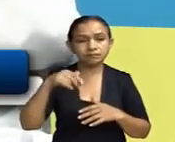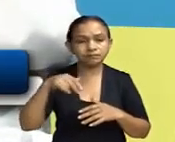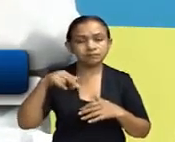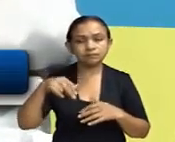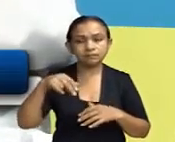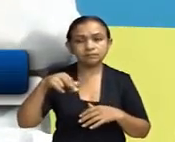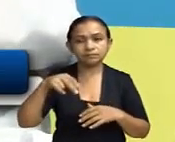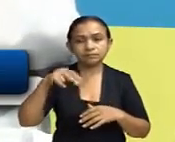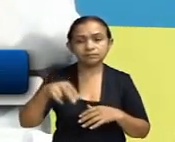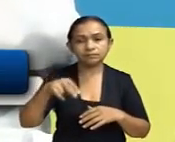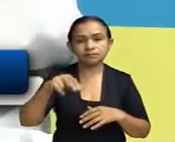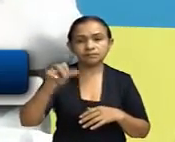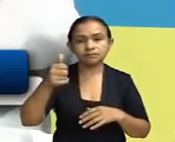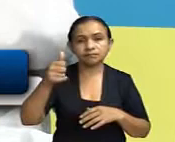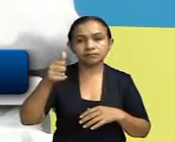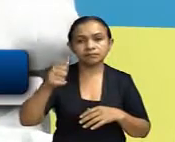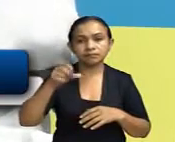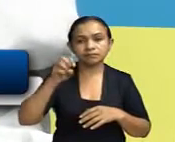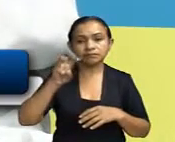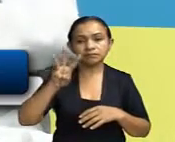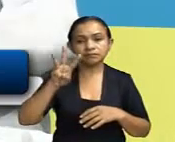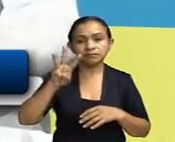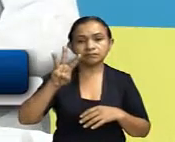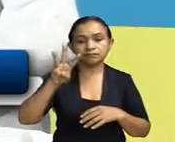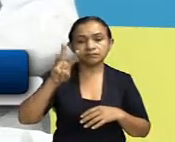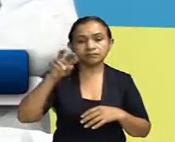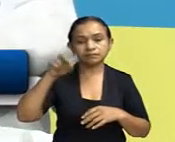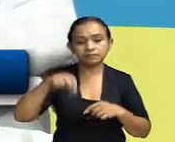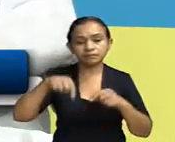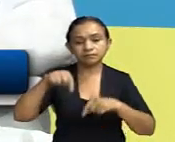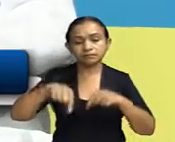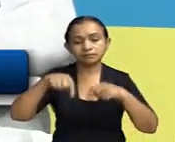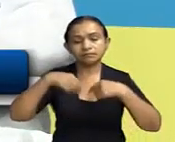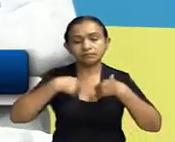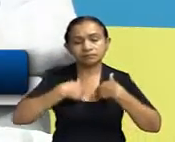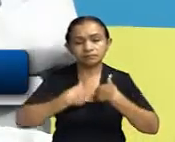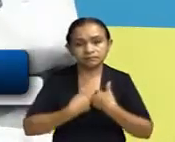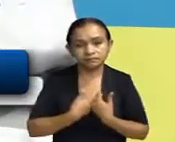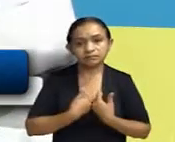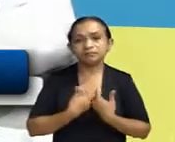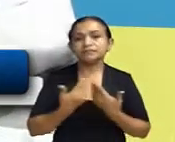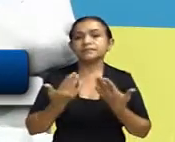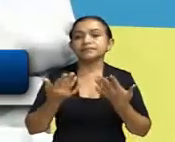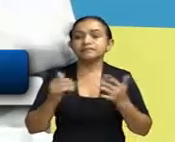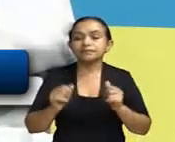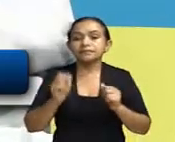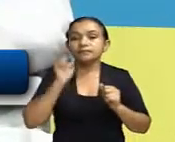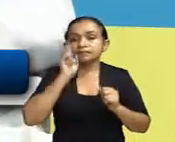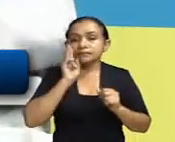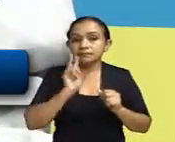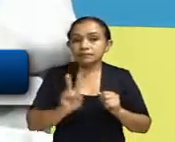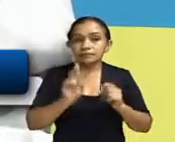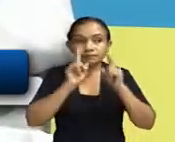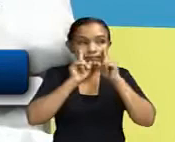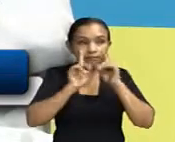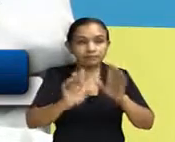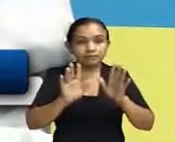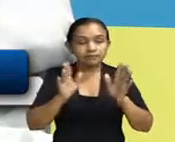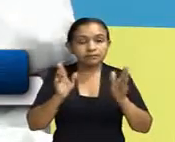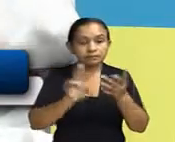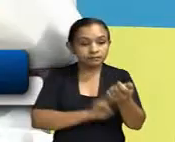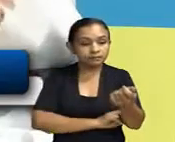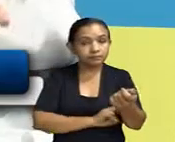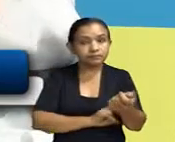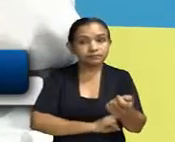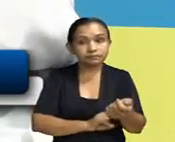caminar yo caminaba 6 cuadras, ahora camino 3 cuadras, yo siento cansancio. Entonces ya ojo, alerta. Sobre todo si es diabética,